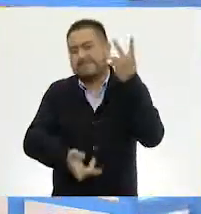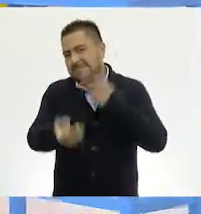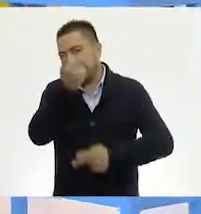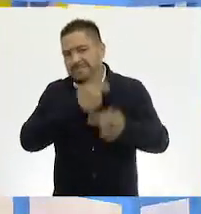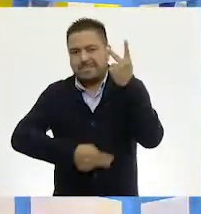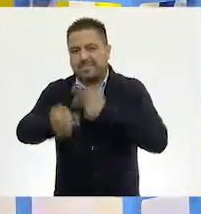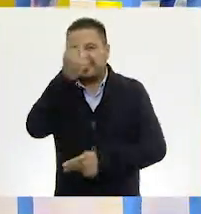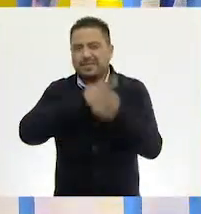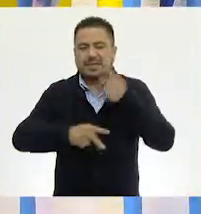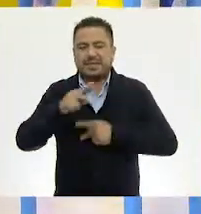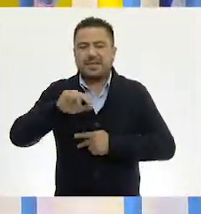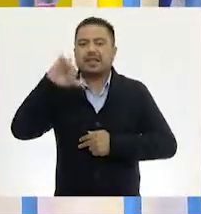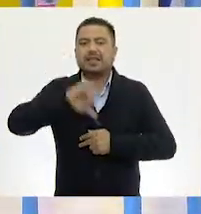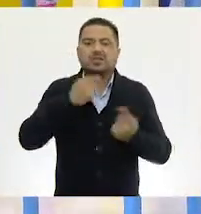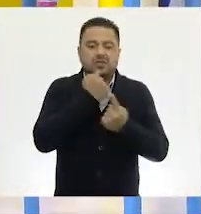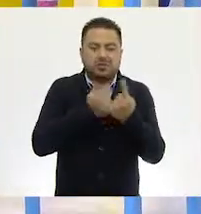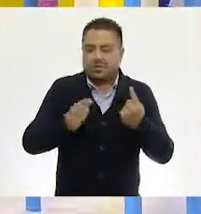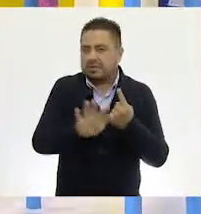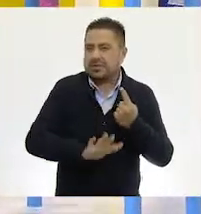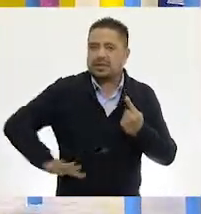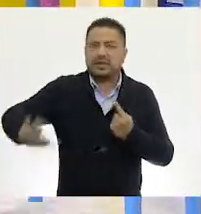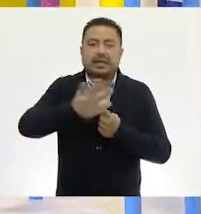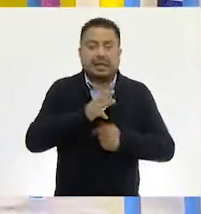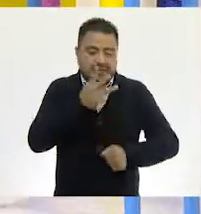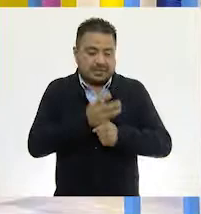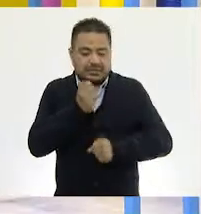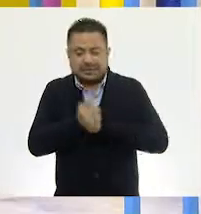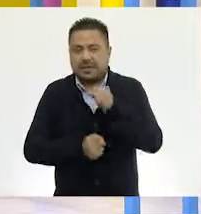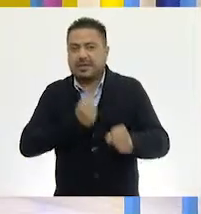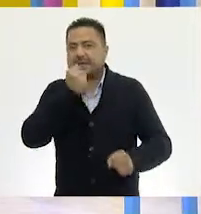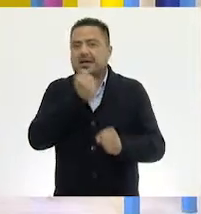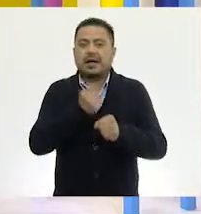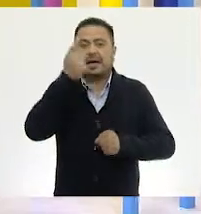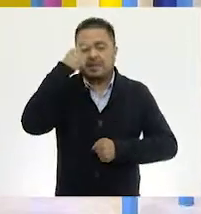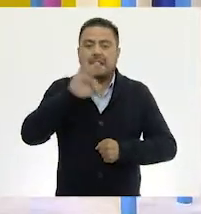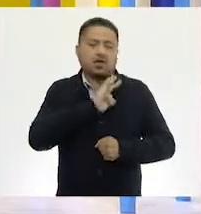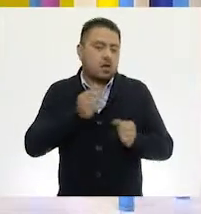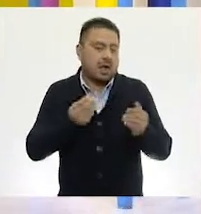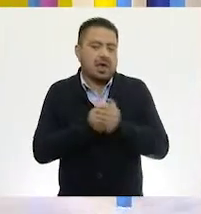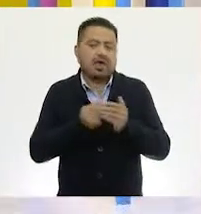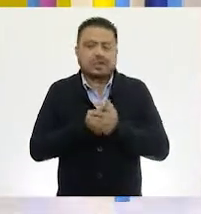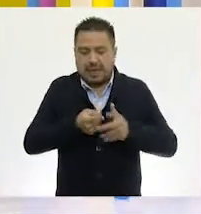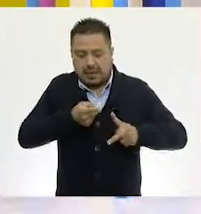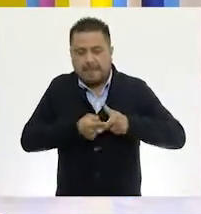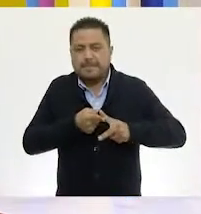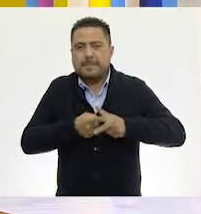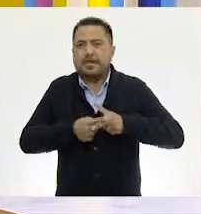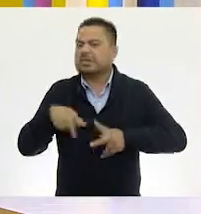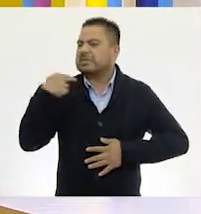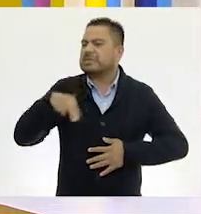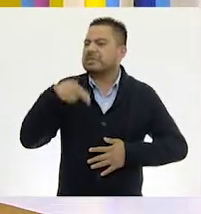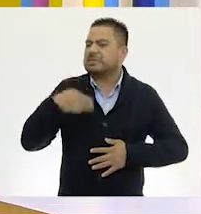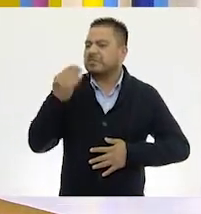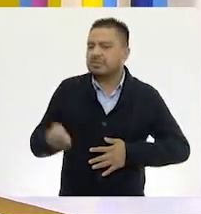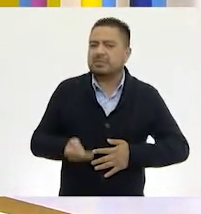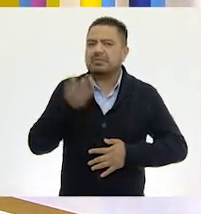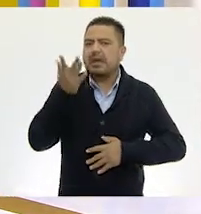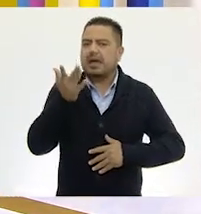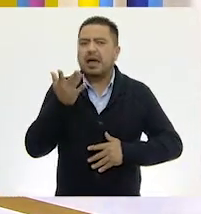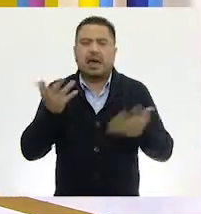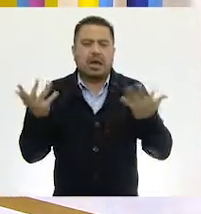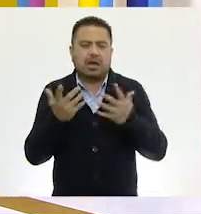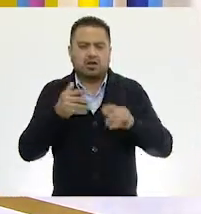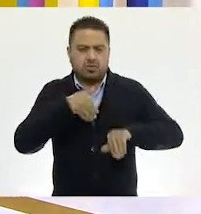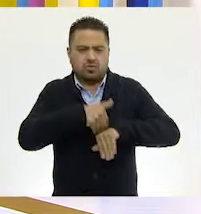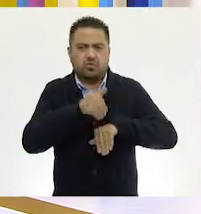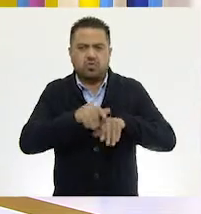bienvenidos a las niñas y a los niños de tercer grado para su clase de matemáticas que se llama Construir